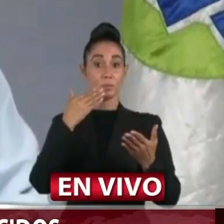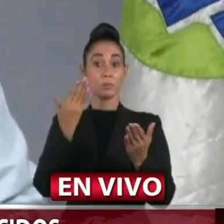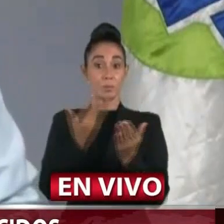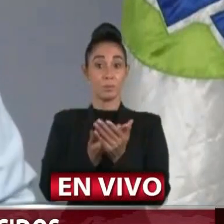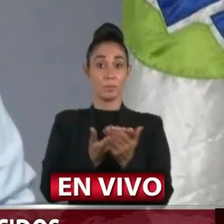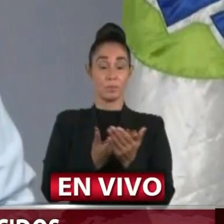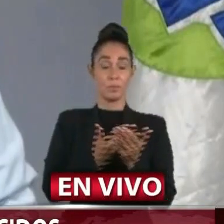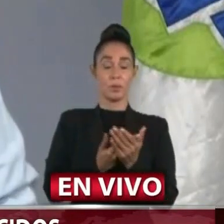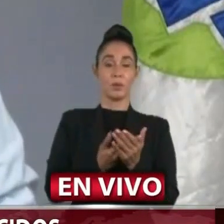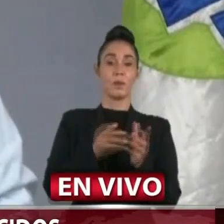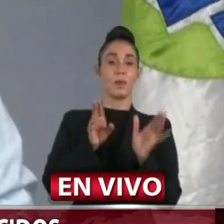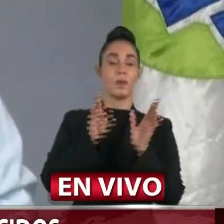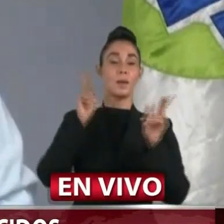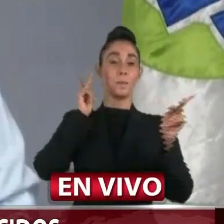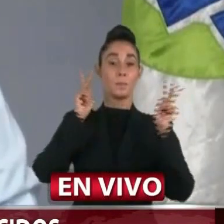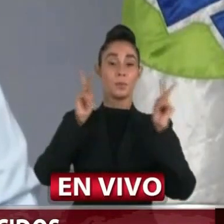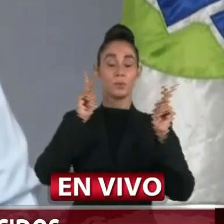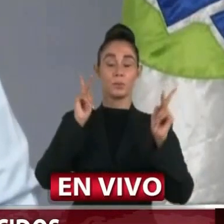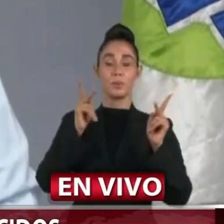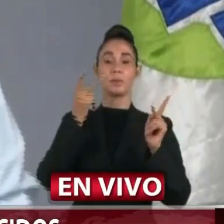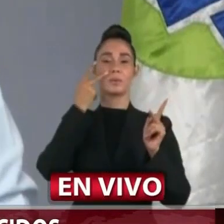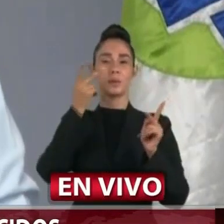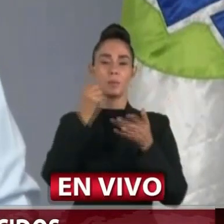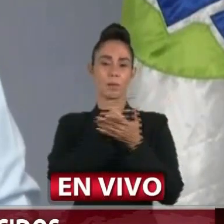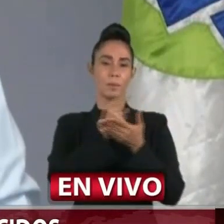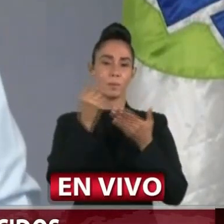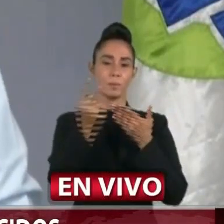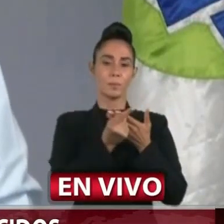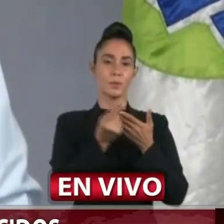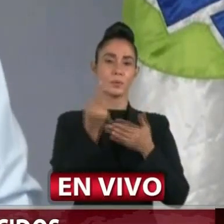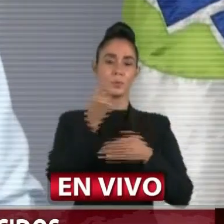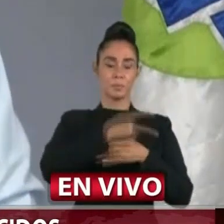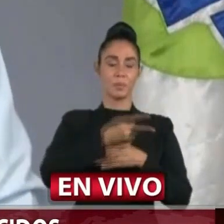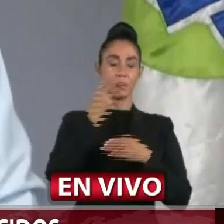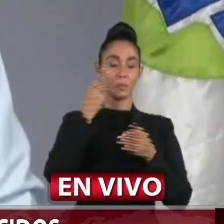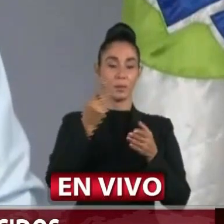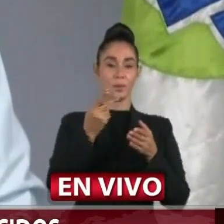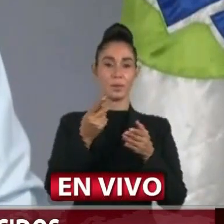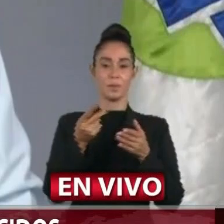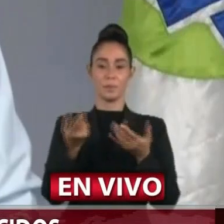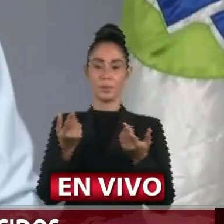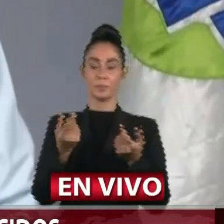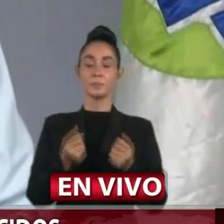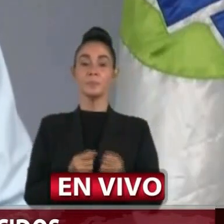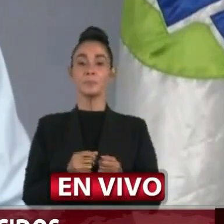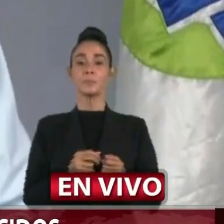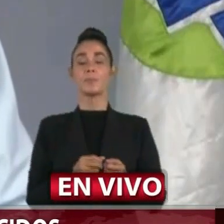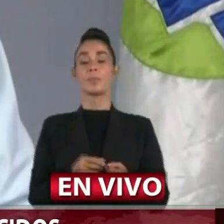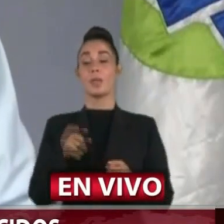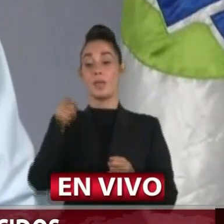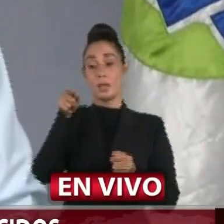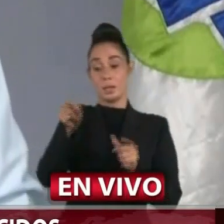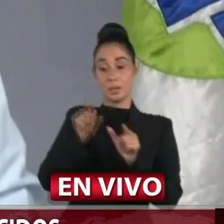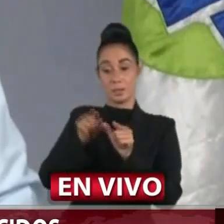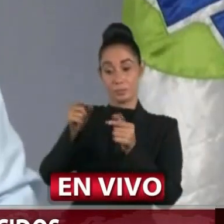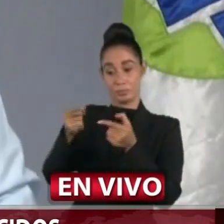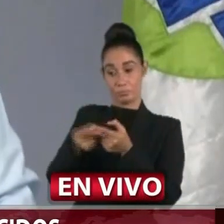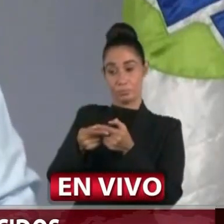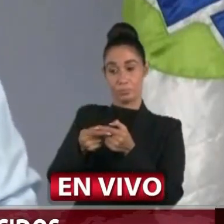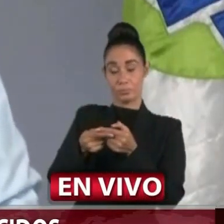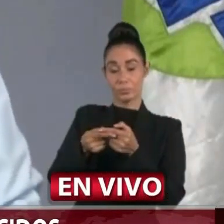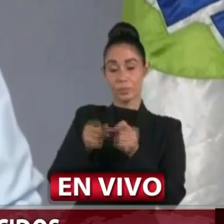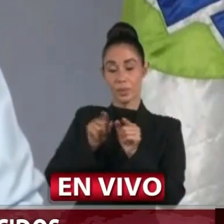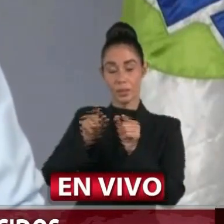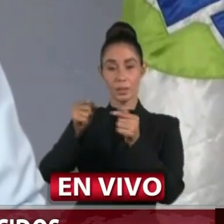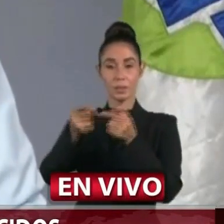de Puerto Plata en los próximos días debido a la rigurosidad territorial que esta intervención está